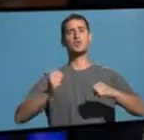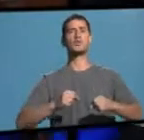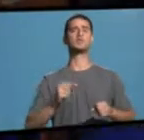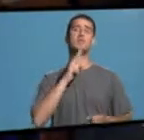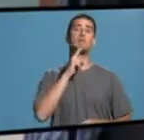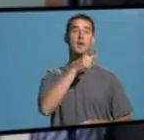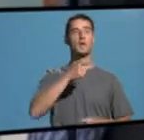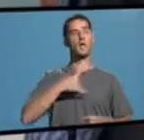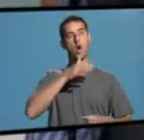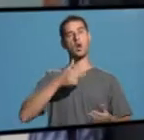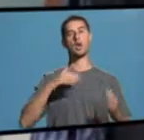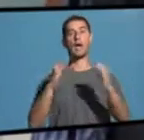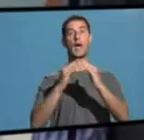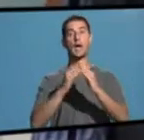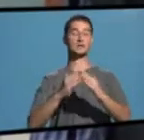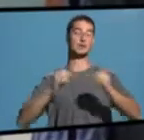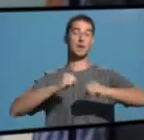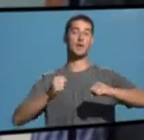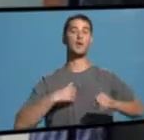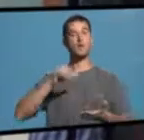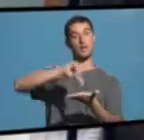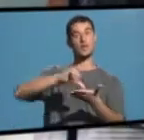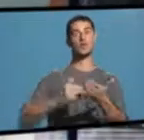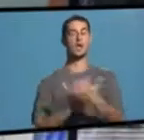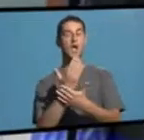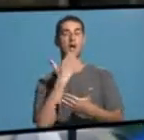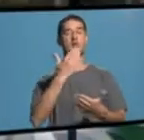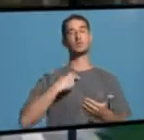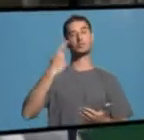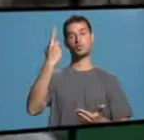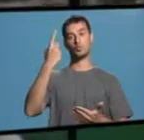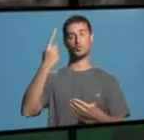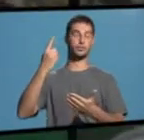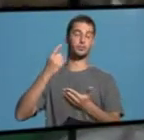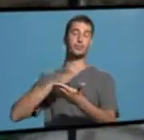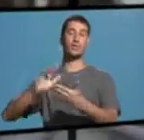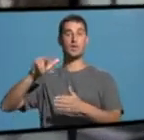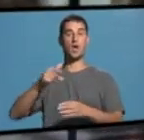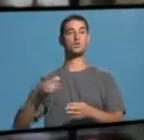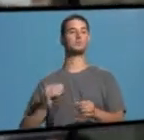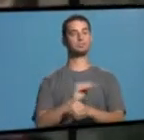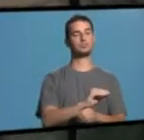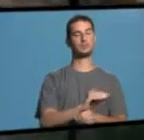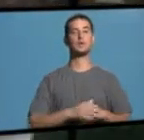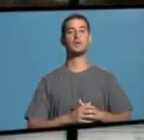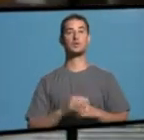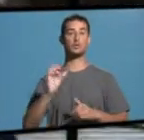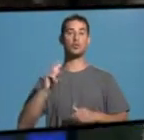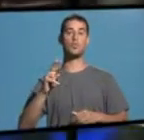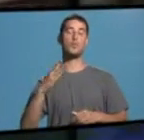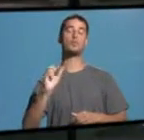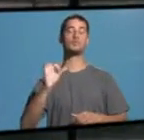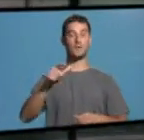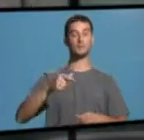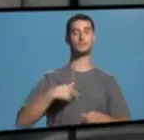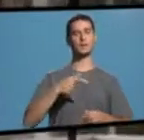Castroverde disporán dunha residencia centro de día grazas ao investimento de máis de 1 millón de euros que aportará Suplusa. A vindeira semana licitaránse as obras para